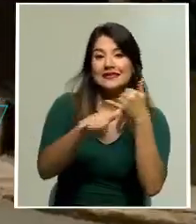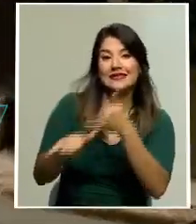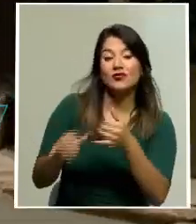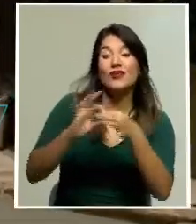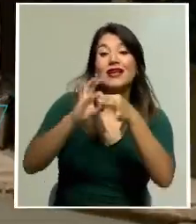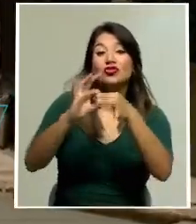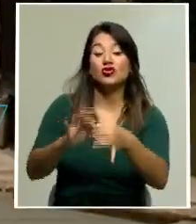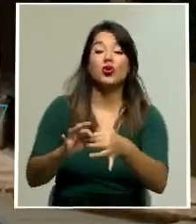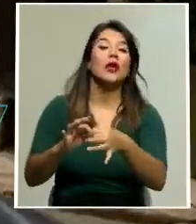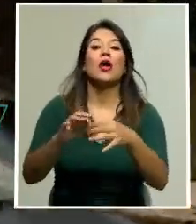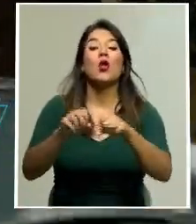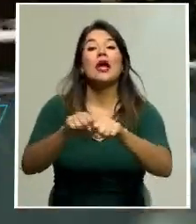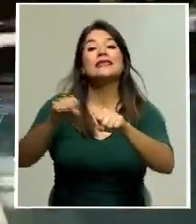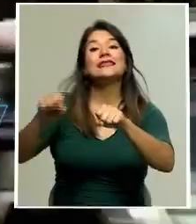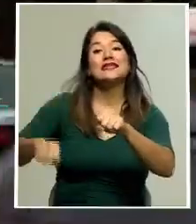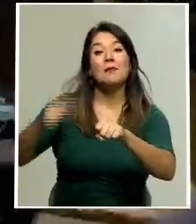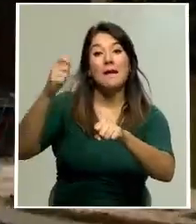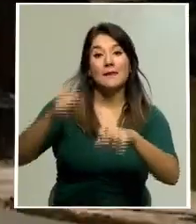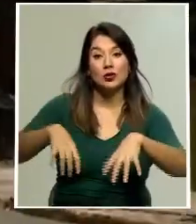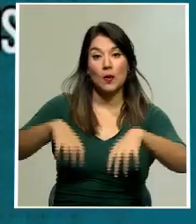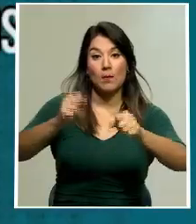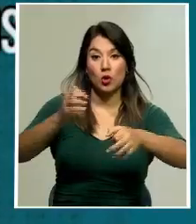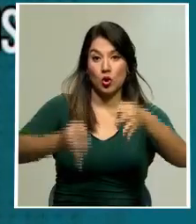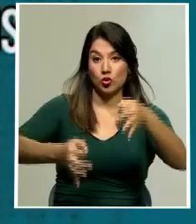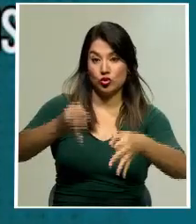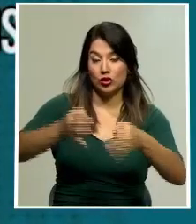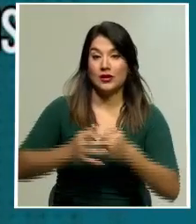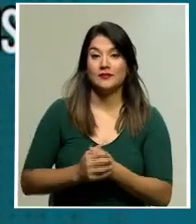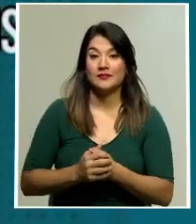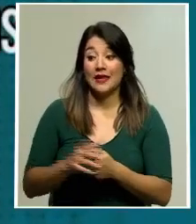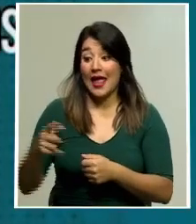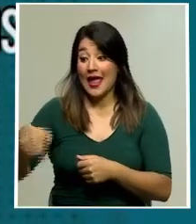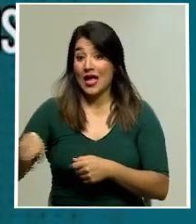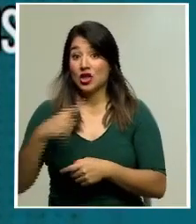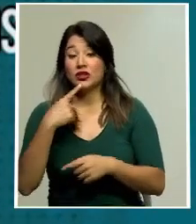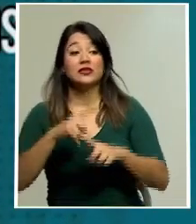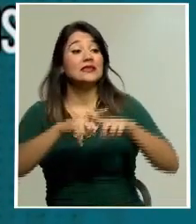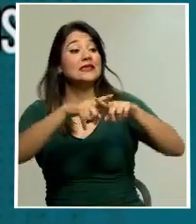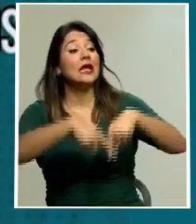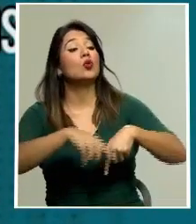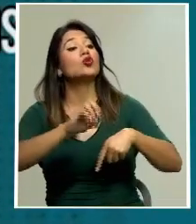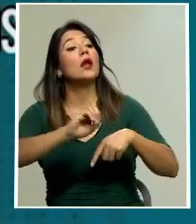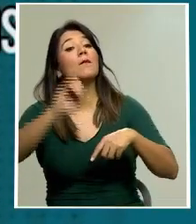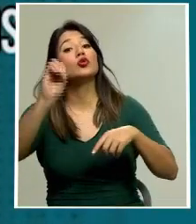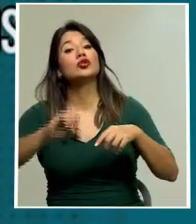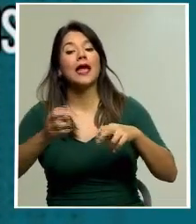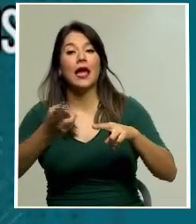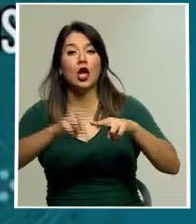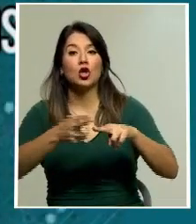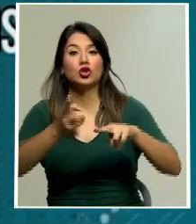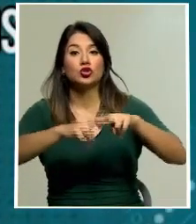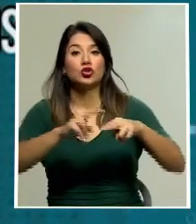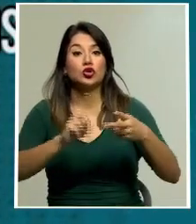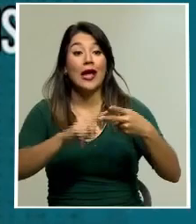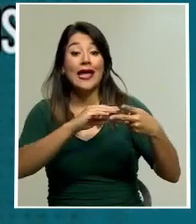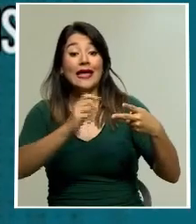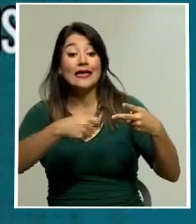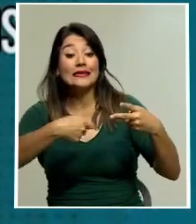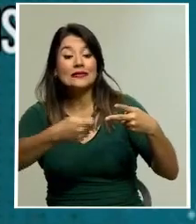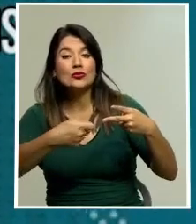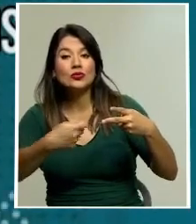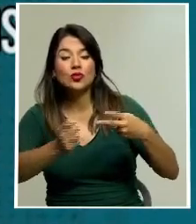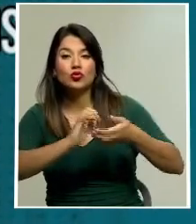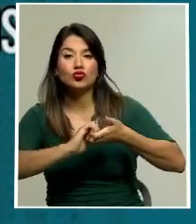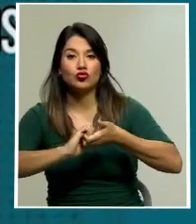Judicial, específicamente donde señalaron: se anula el porcentaje de cotizaciones y la contribución especial solidaria y retributiva en